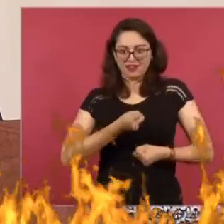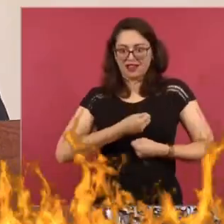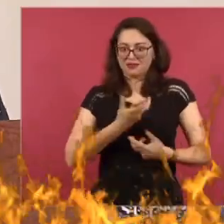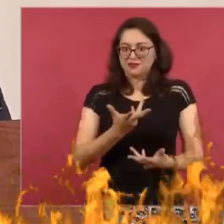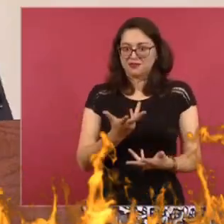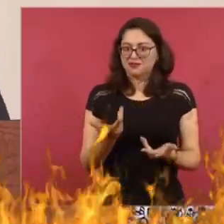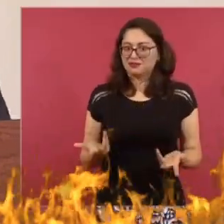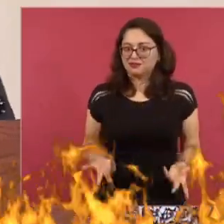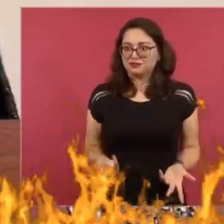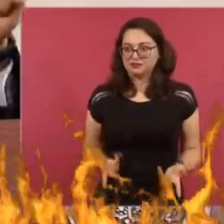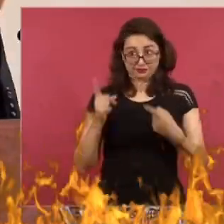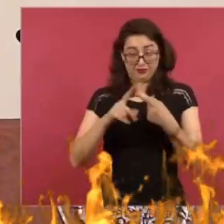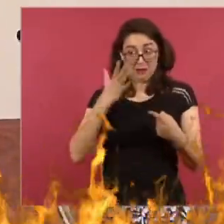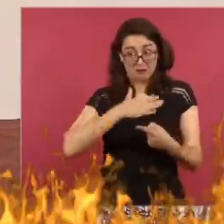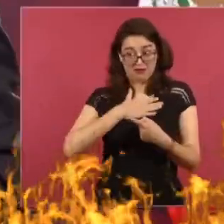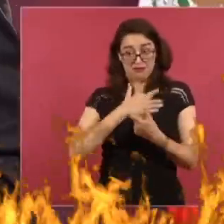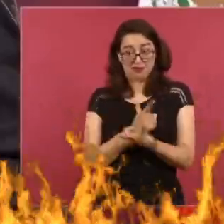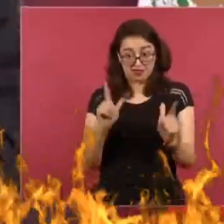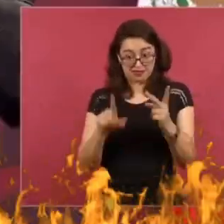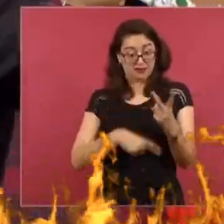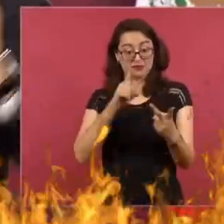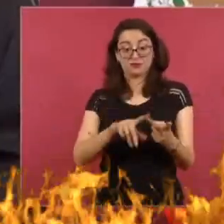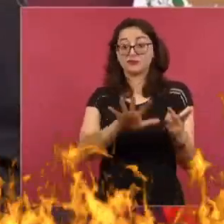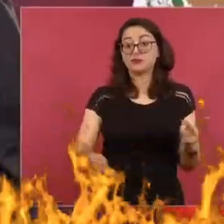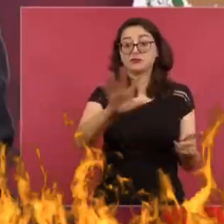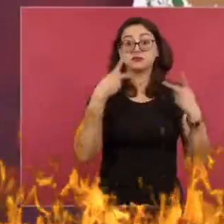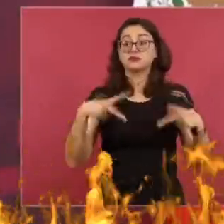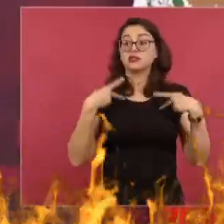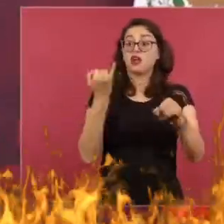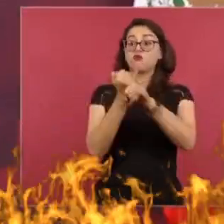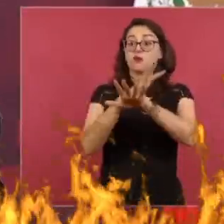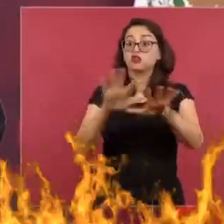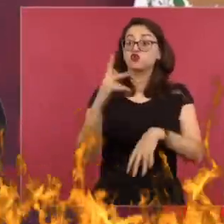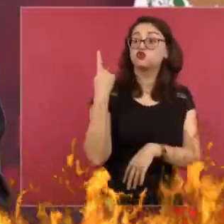El derecho del pueblo a la información. No